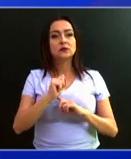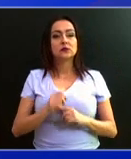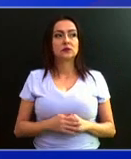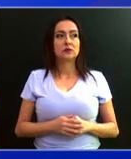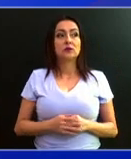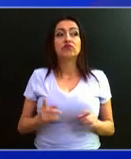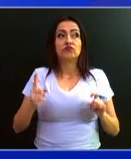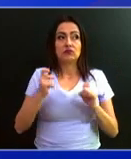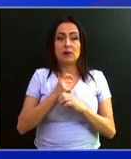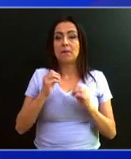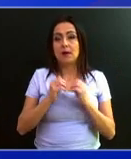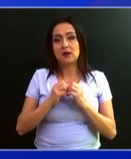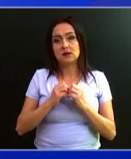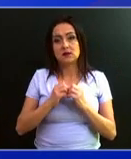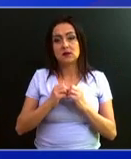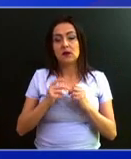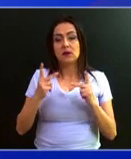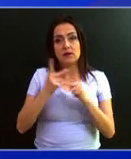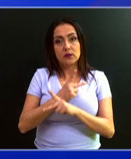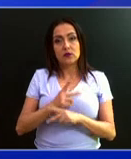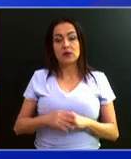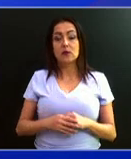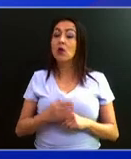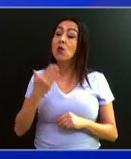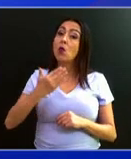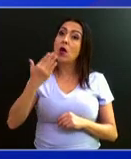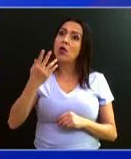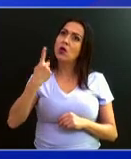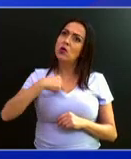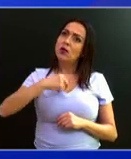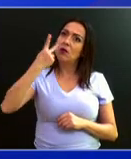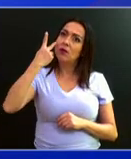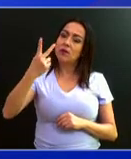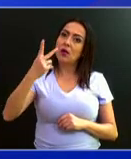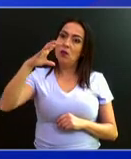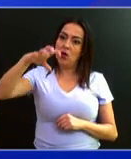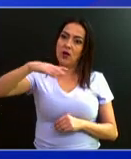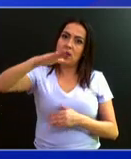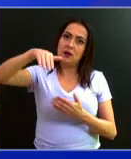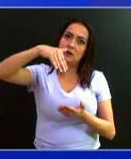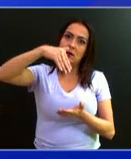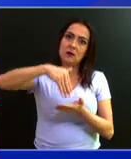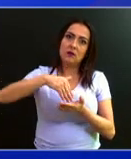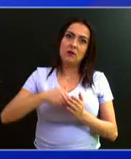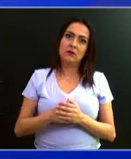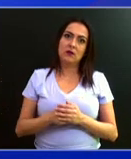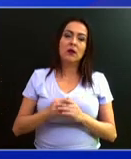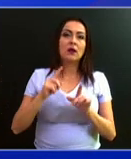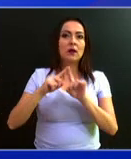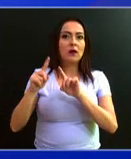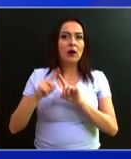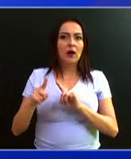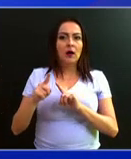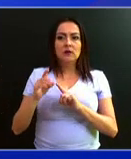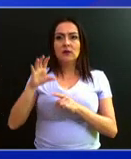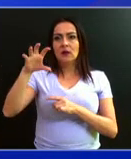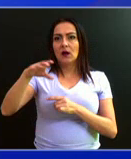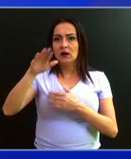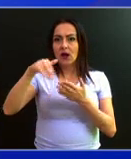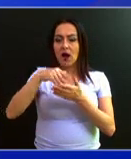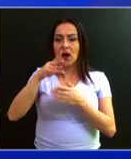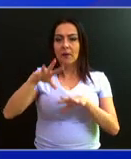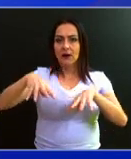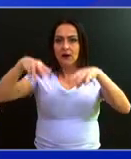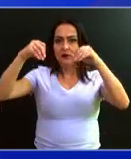se complica un poco más o se agrava un poco más cuando lo vemos en el casco central de la capital, con los distritos de Catedral, La